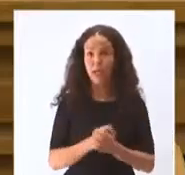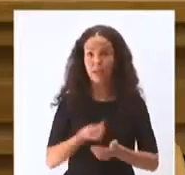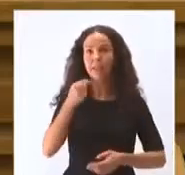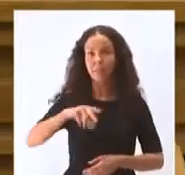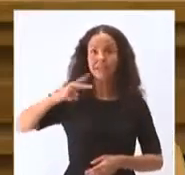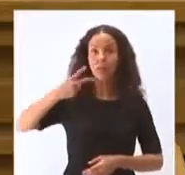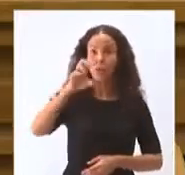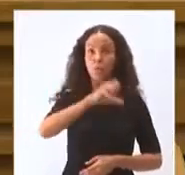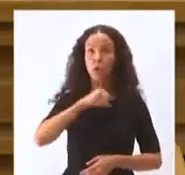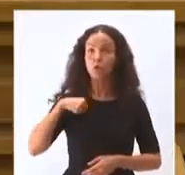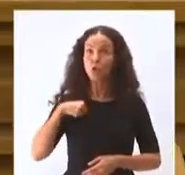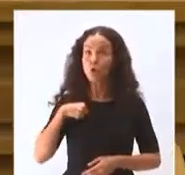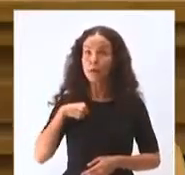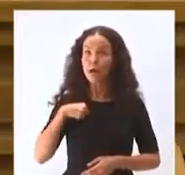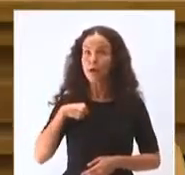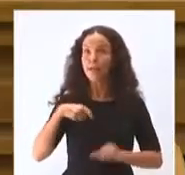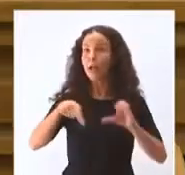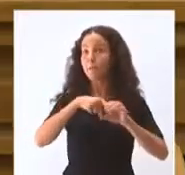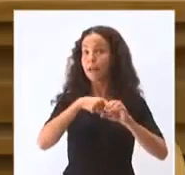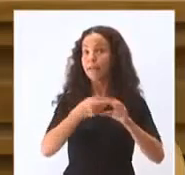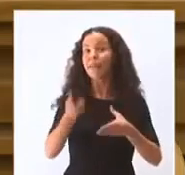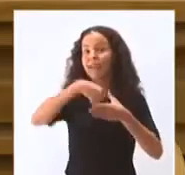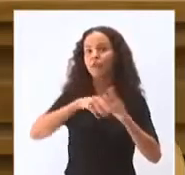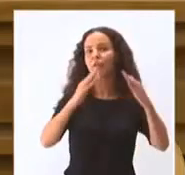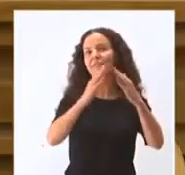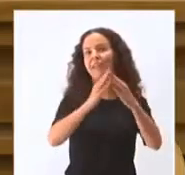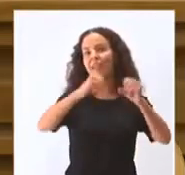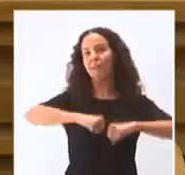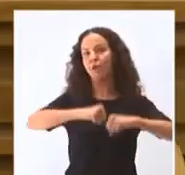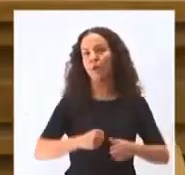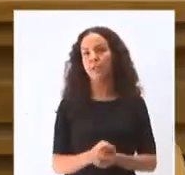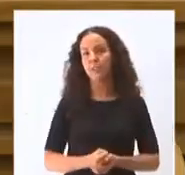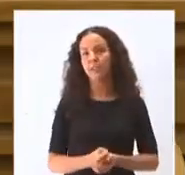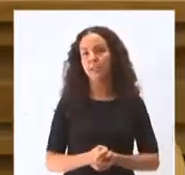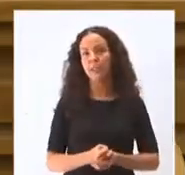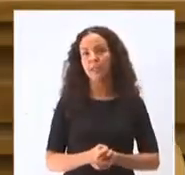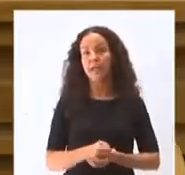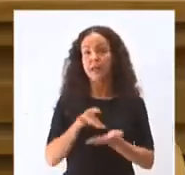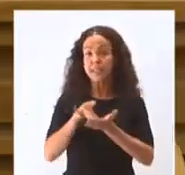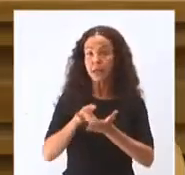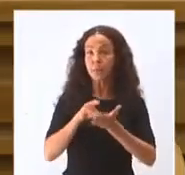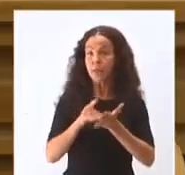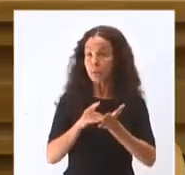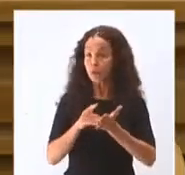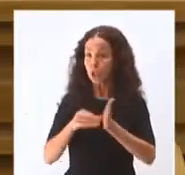segunda en plazas en viviendas de mayores en los servicios de proximidad